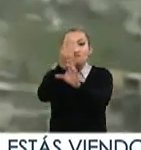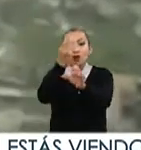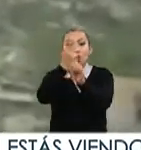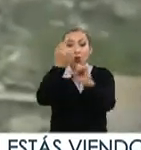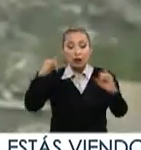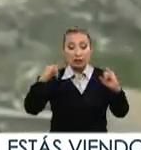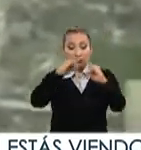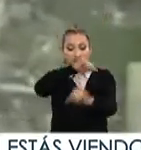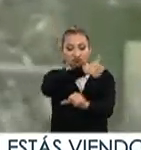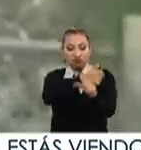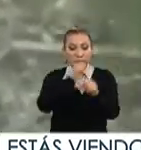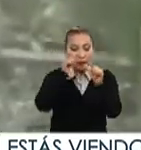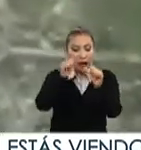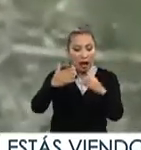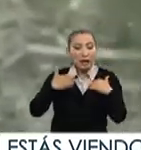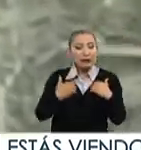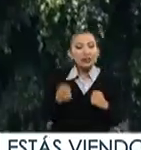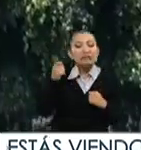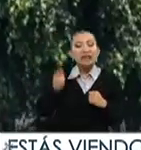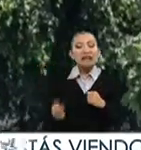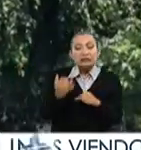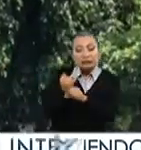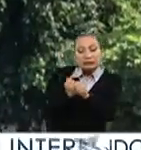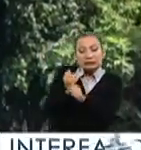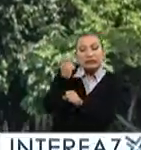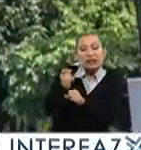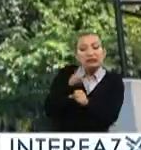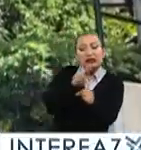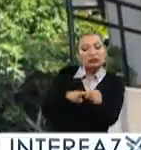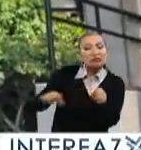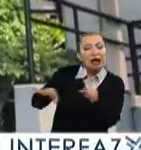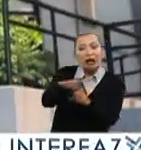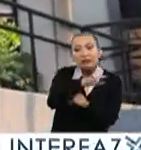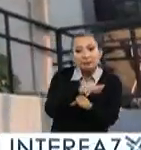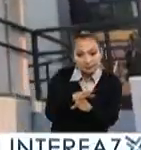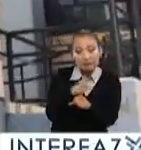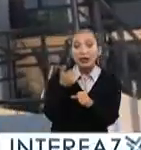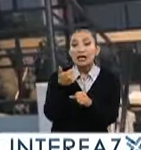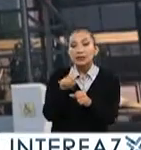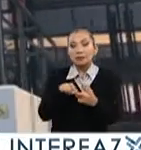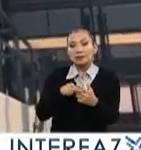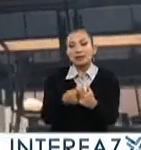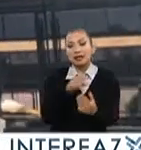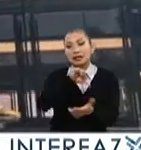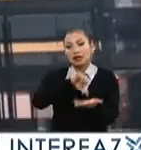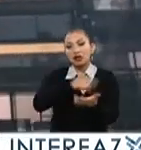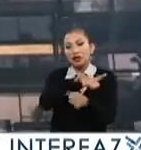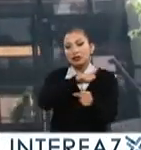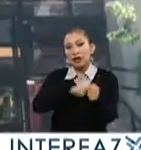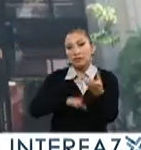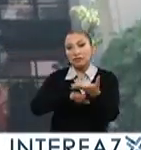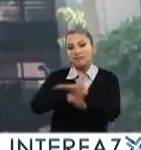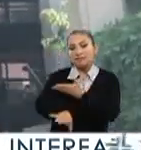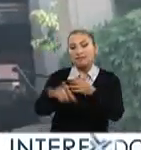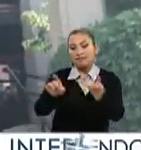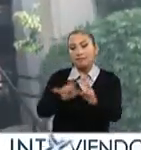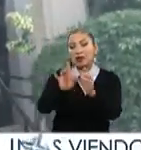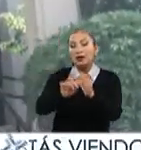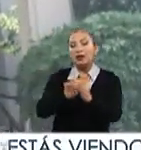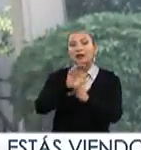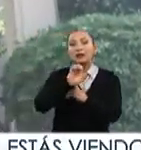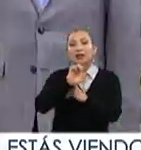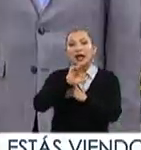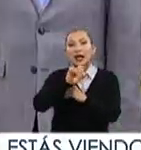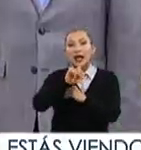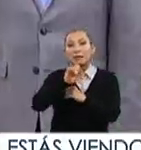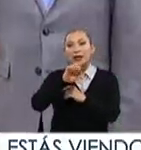una institución dedicada a entender y estudiar los fenómenos naturales. Así surge el Centro Nacional de Prevención de Desastres,